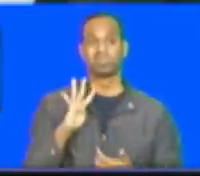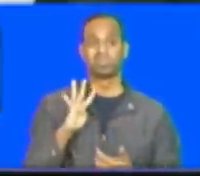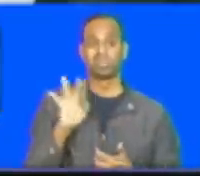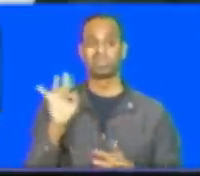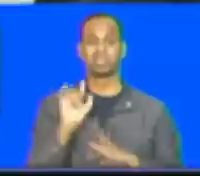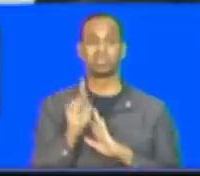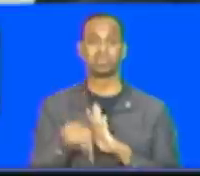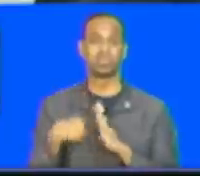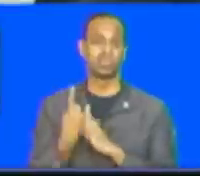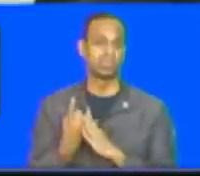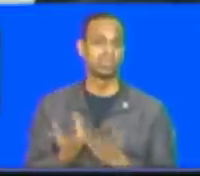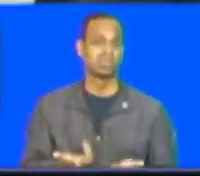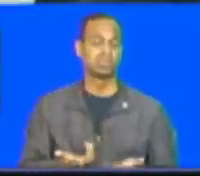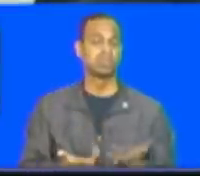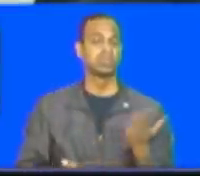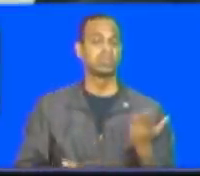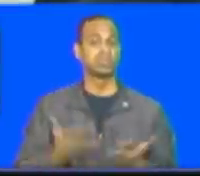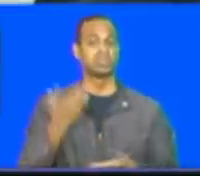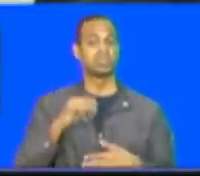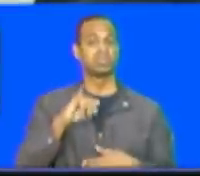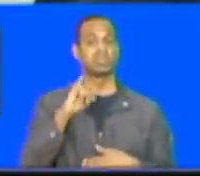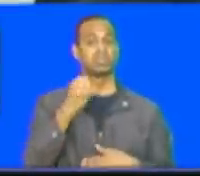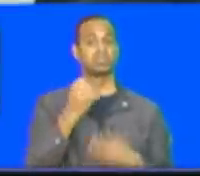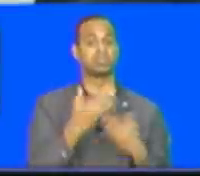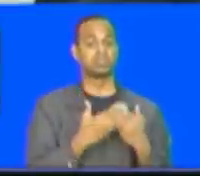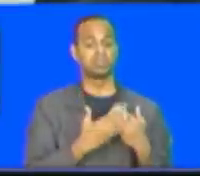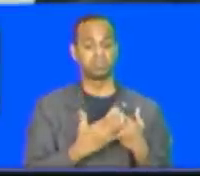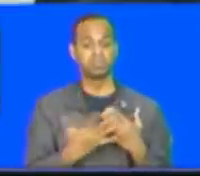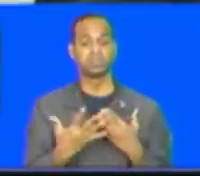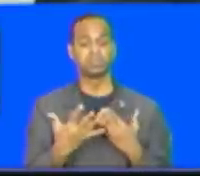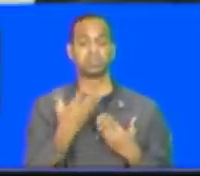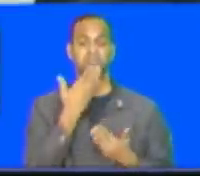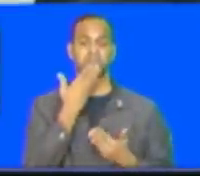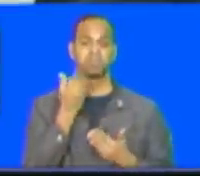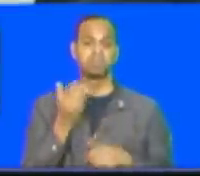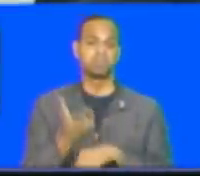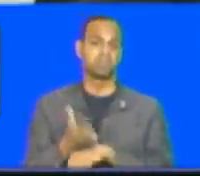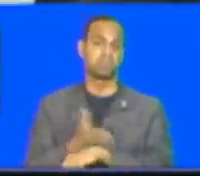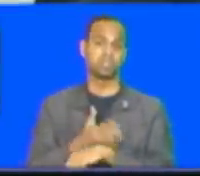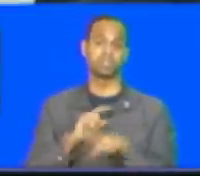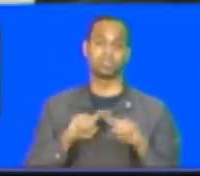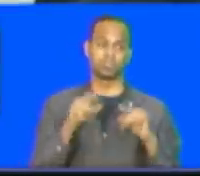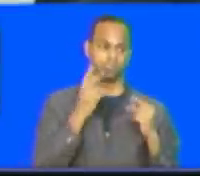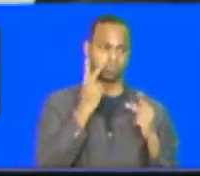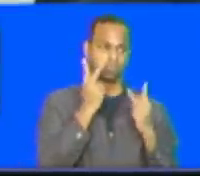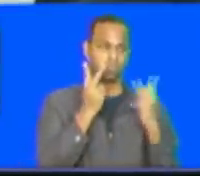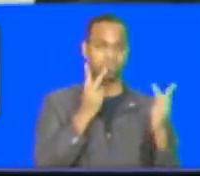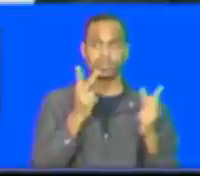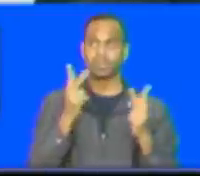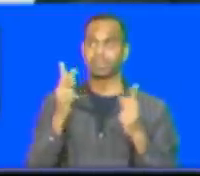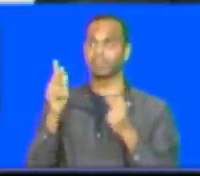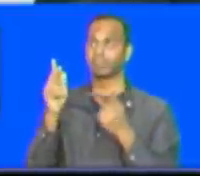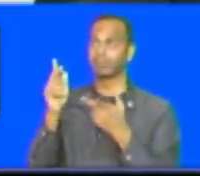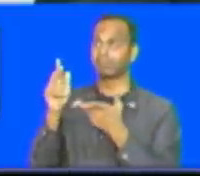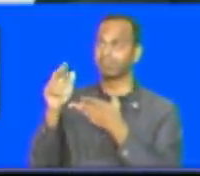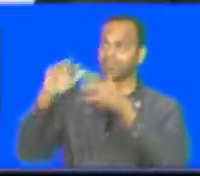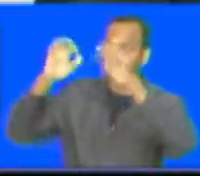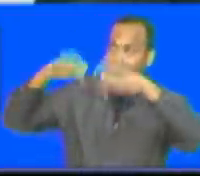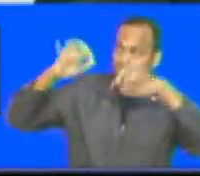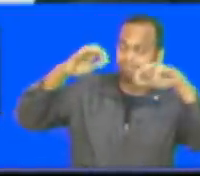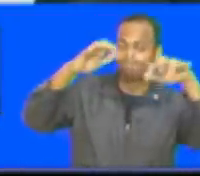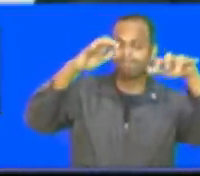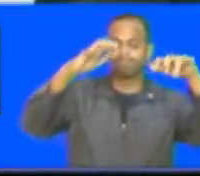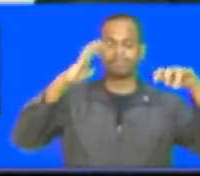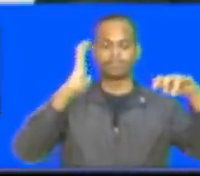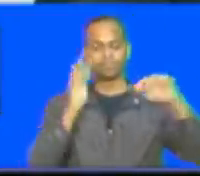horas. Quizá a partir del jueves empiece a mejorar, pero igual la atmósfera queda inestable y los suelos saturados, las precipitaciones que ocurran